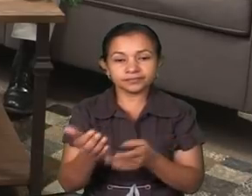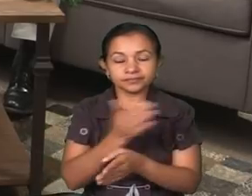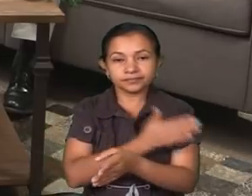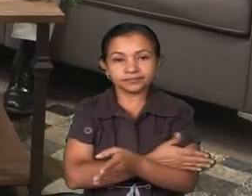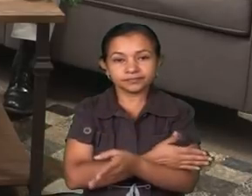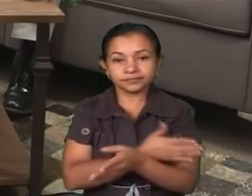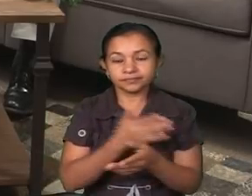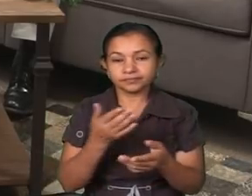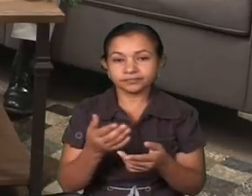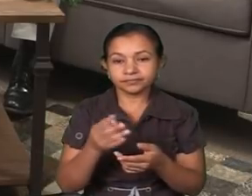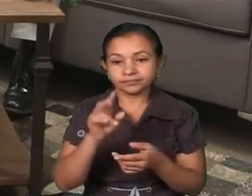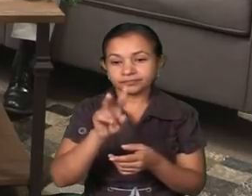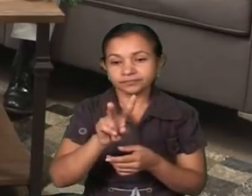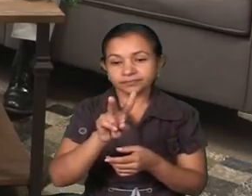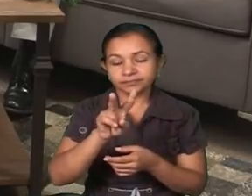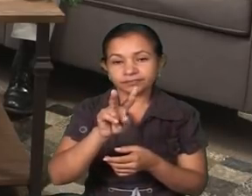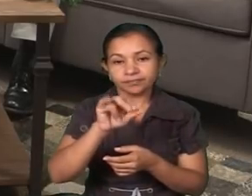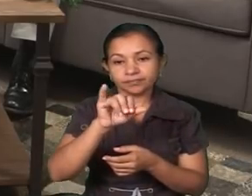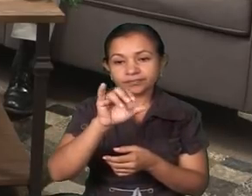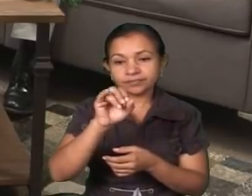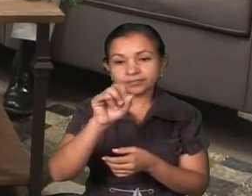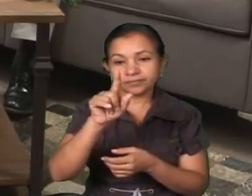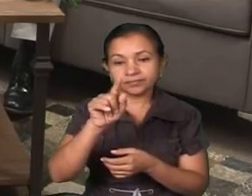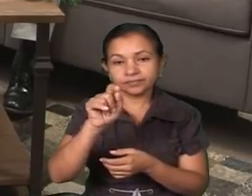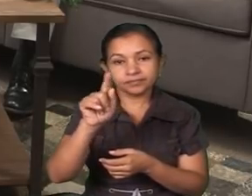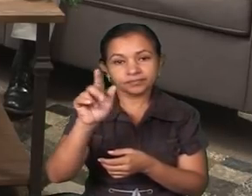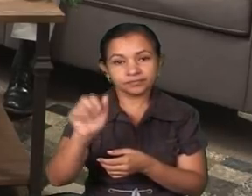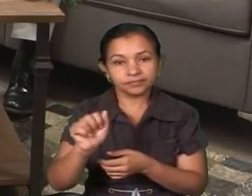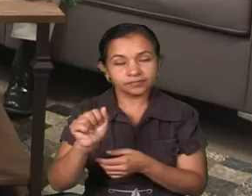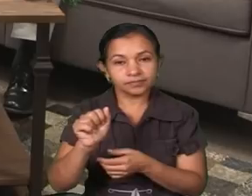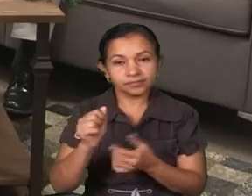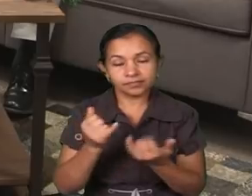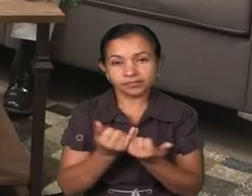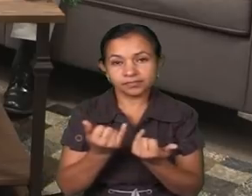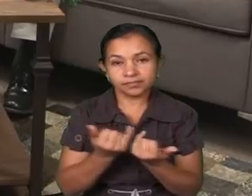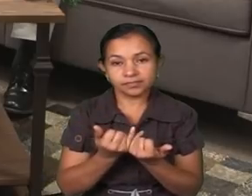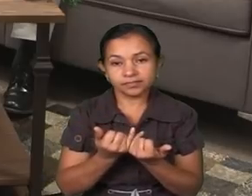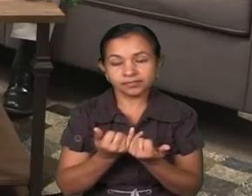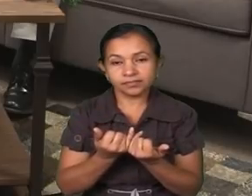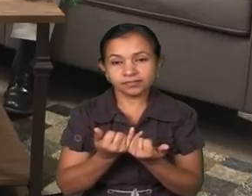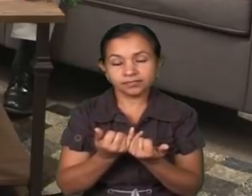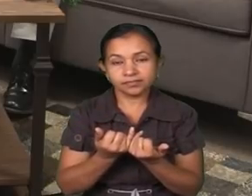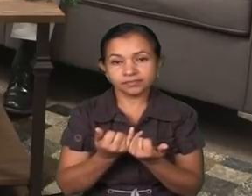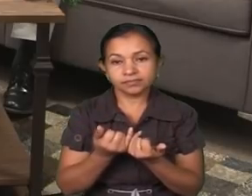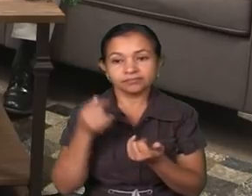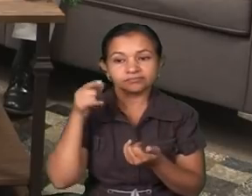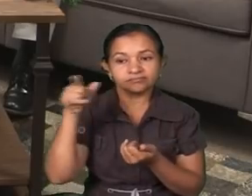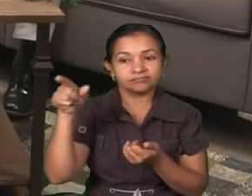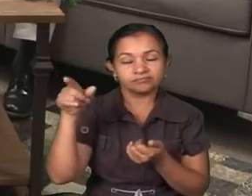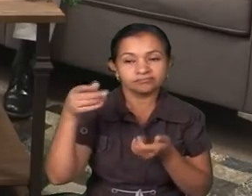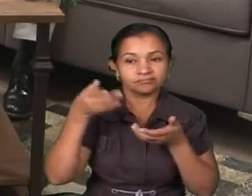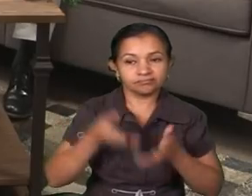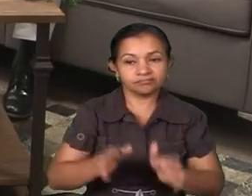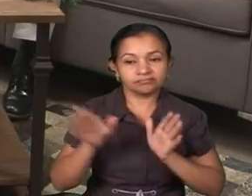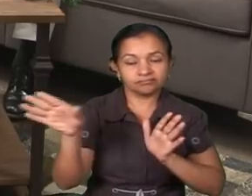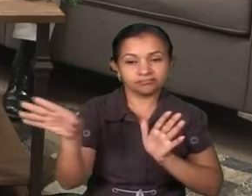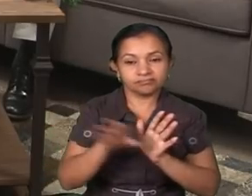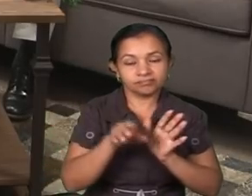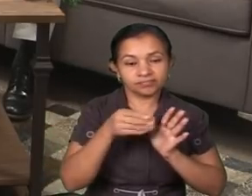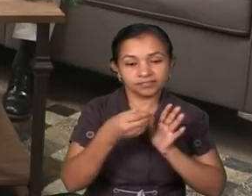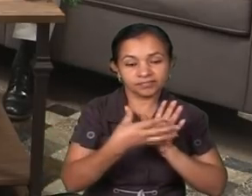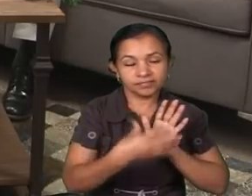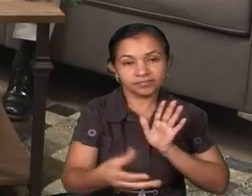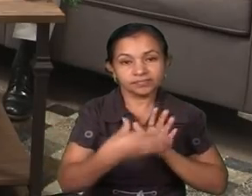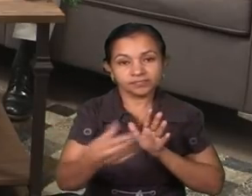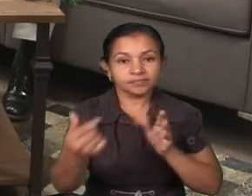la Violeta Granera, es de esta que descendiente de Nicaragua-Cali. Y con ella todo